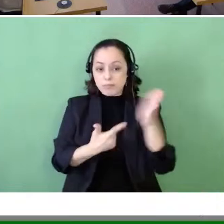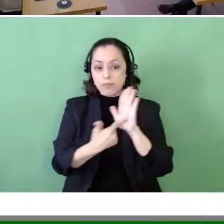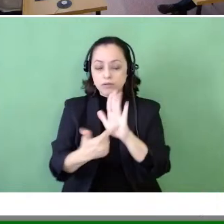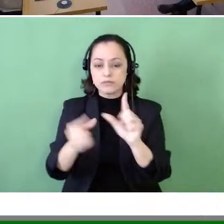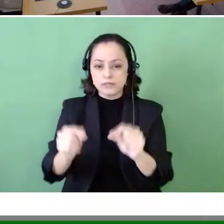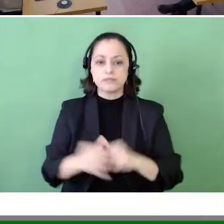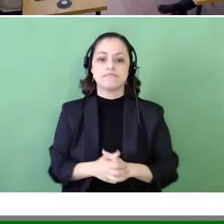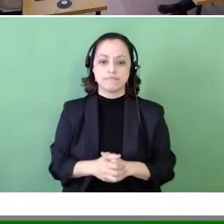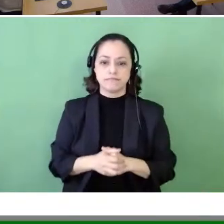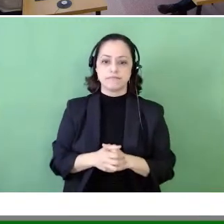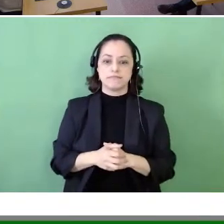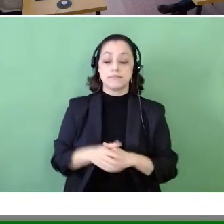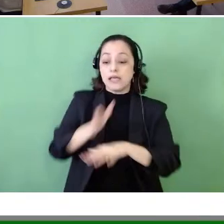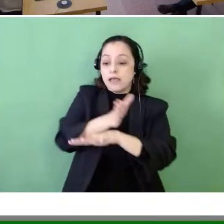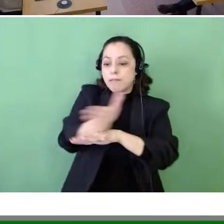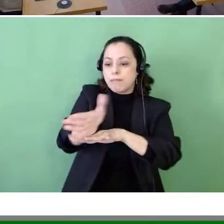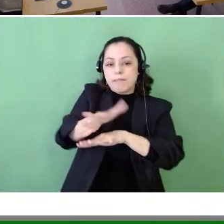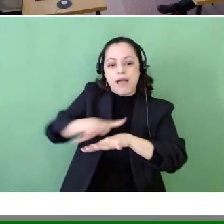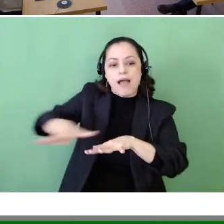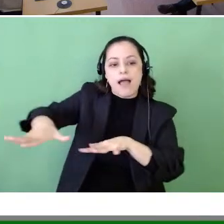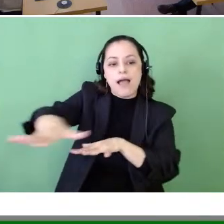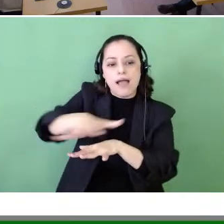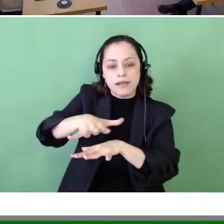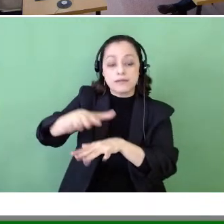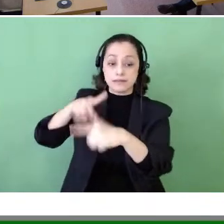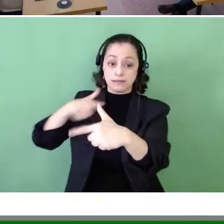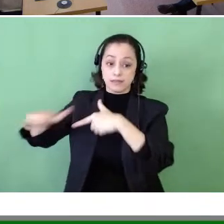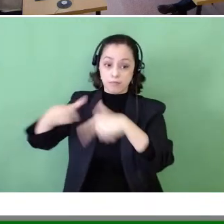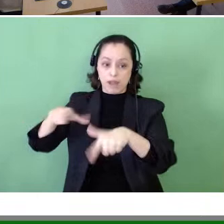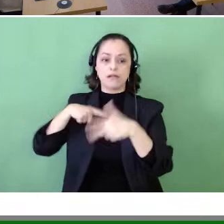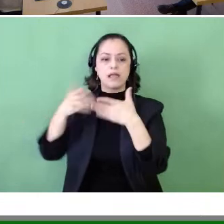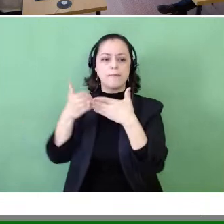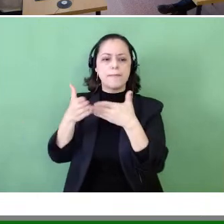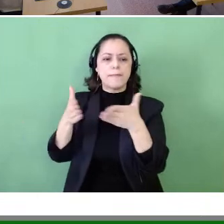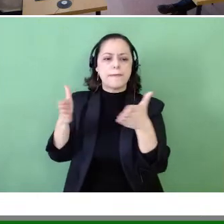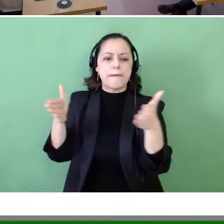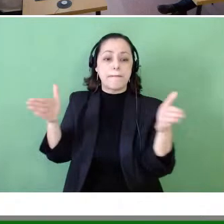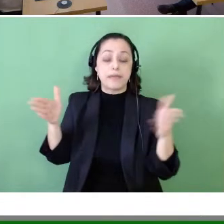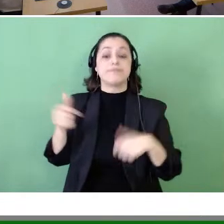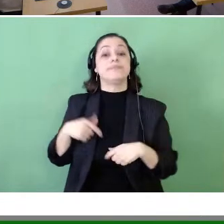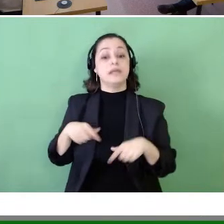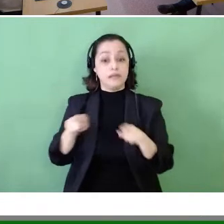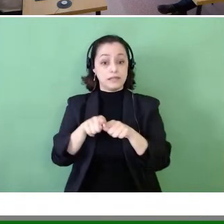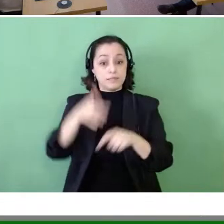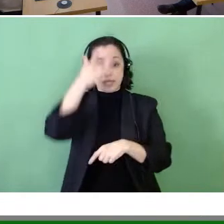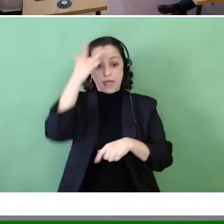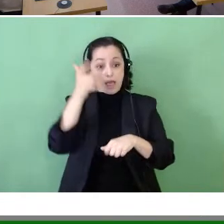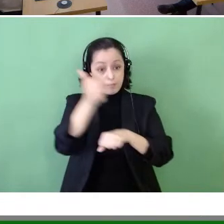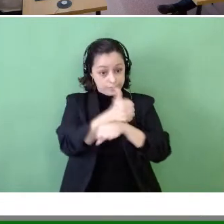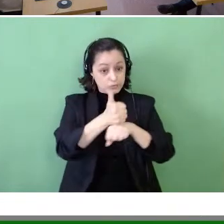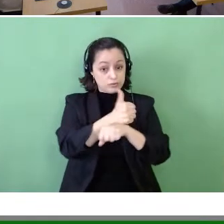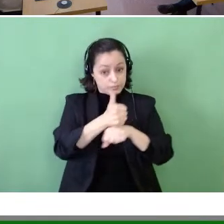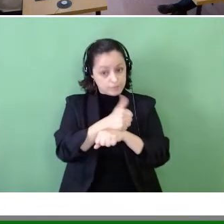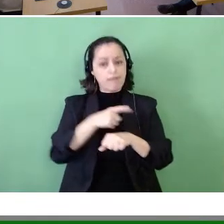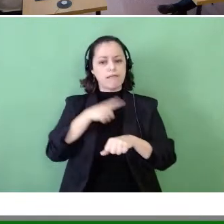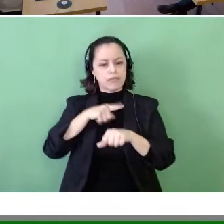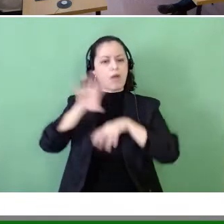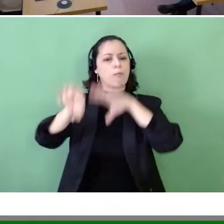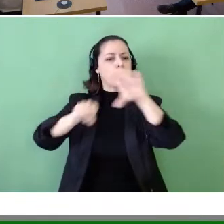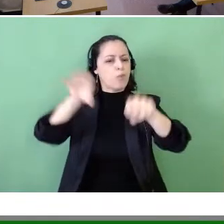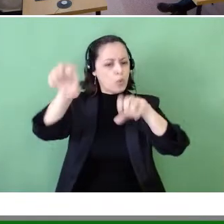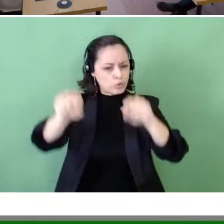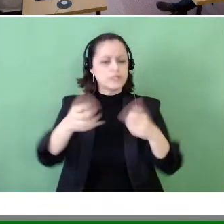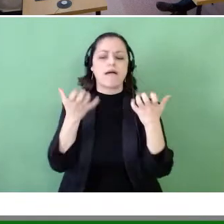creciente expansión y que los profesionales están en busca de formación. Todos los profesionales con quien